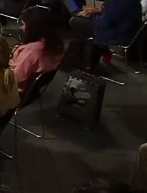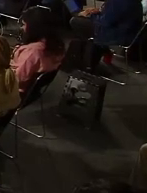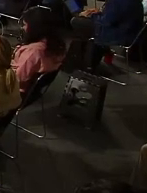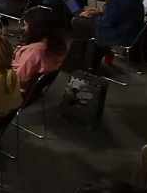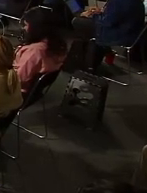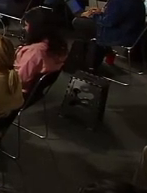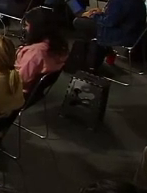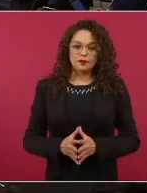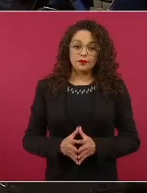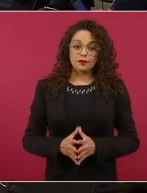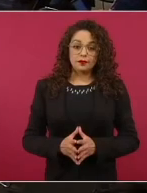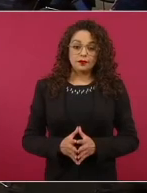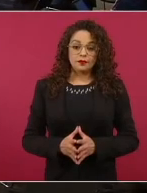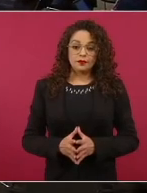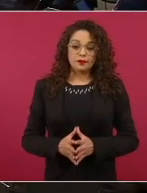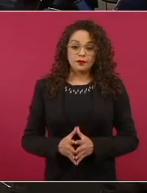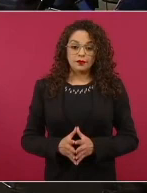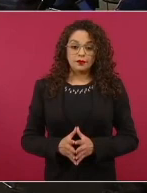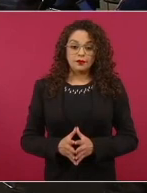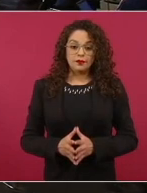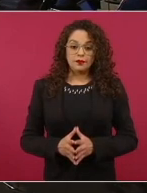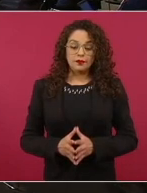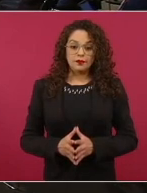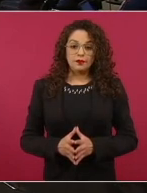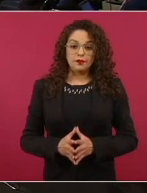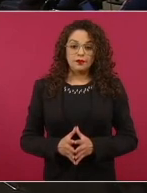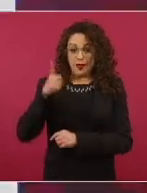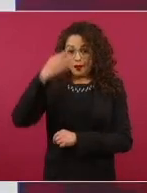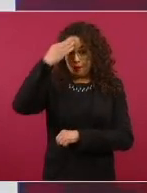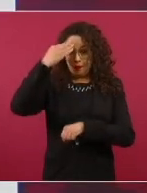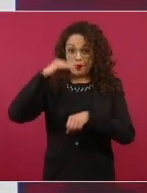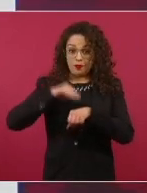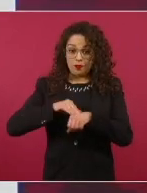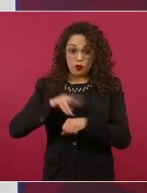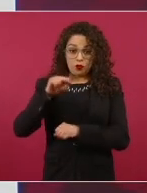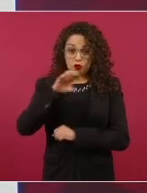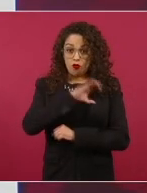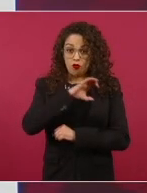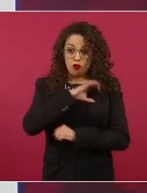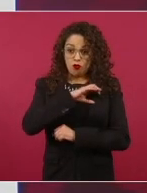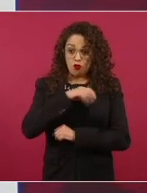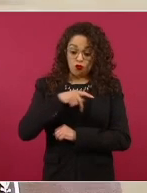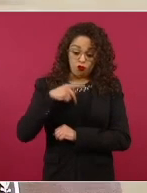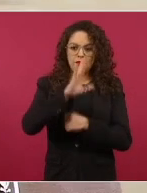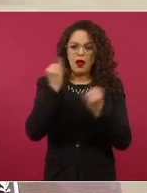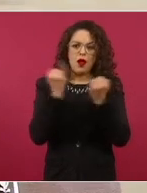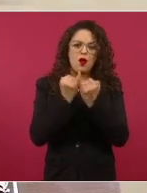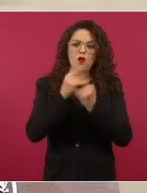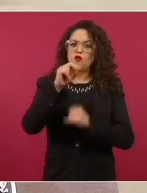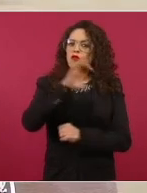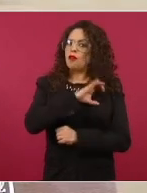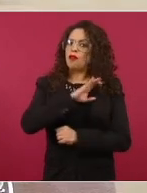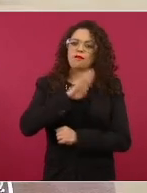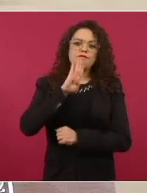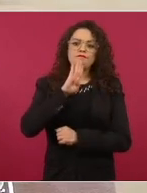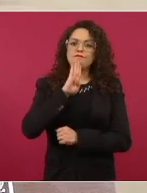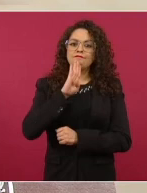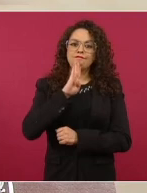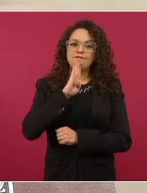que recuerden que el que no quiere a su patria, no quiere a su madre, porque